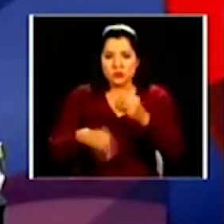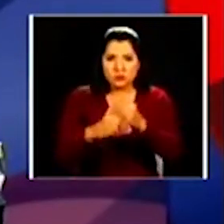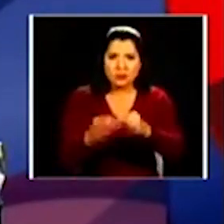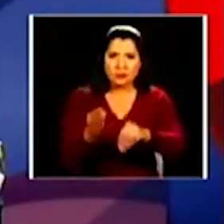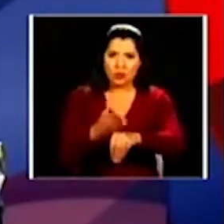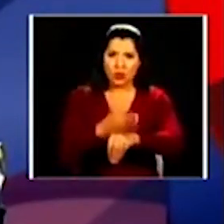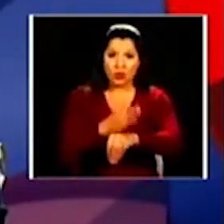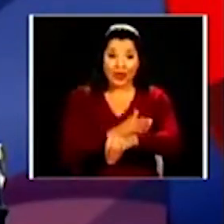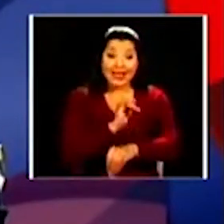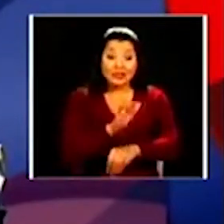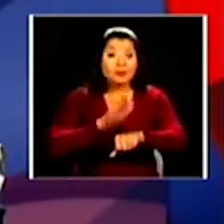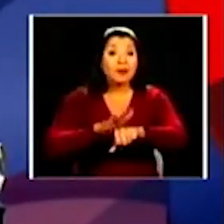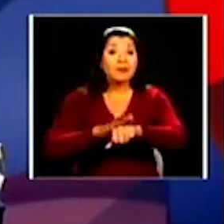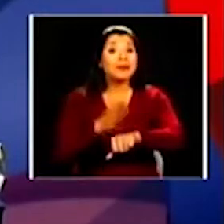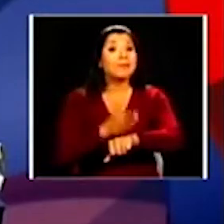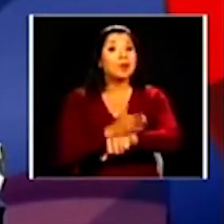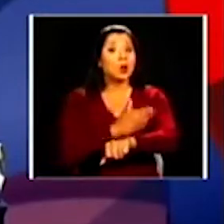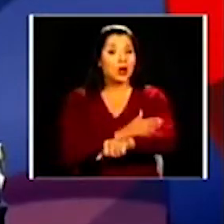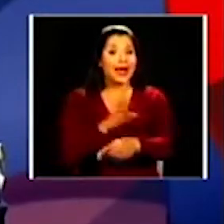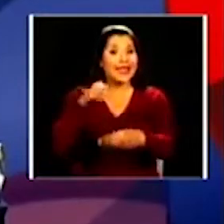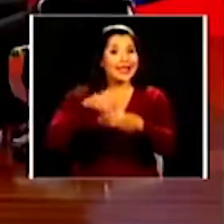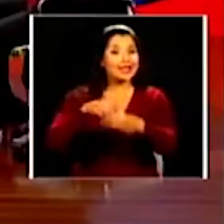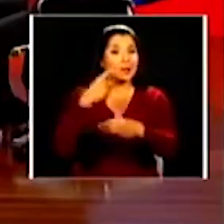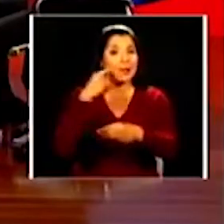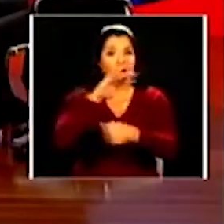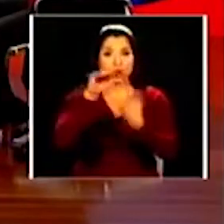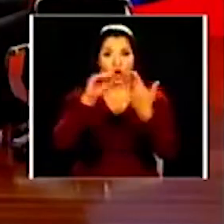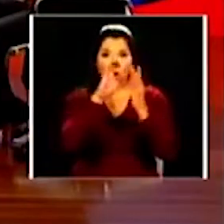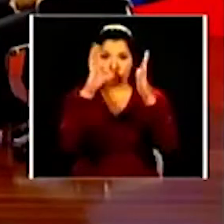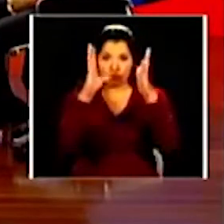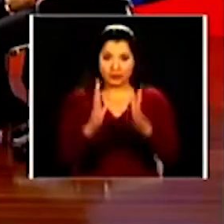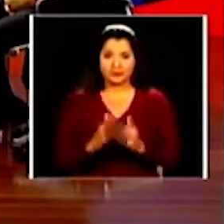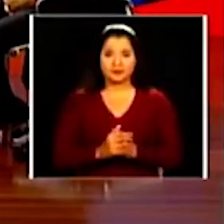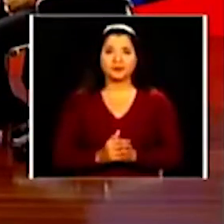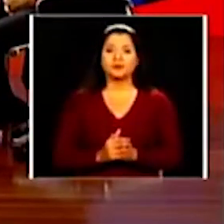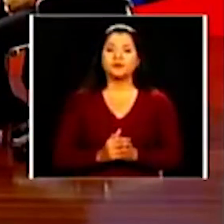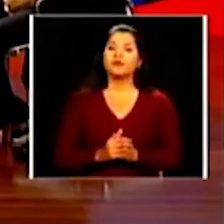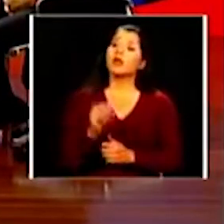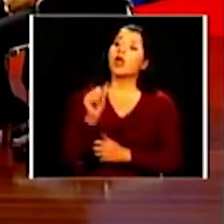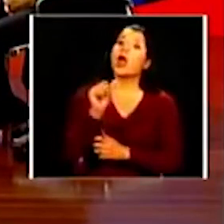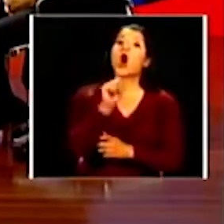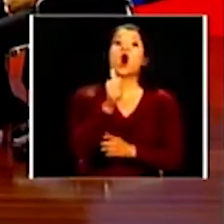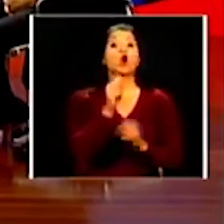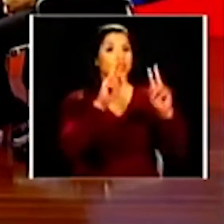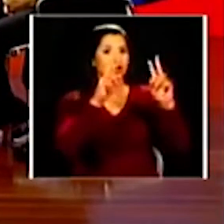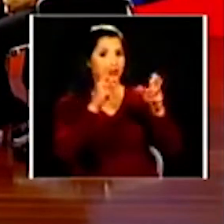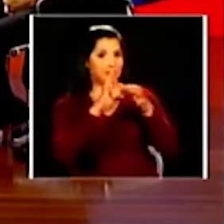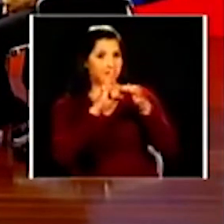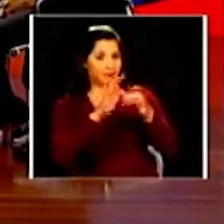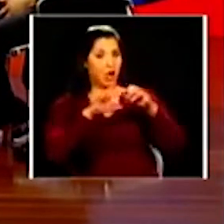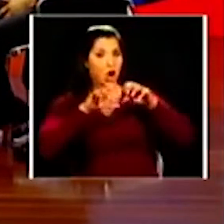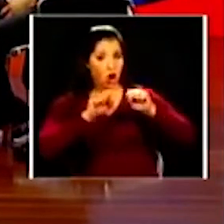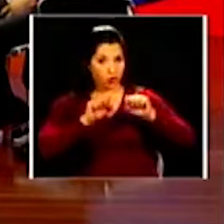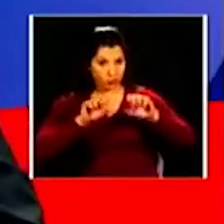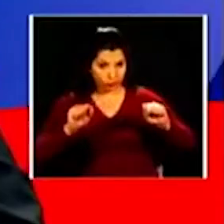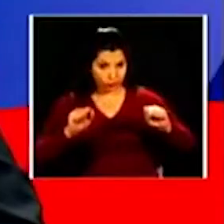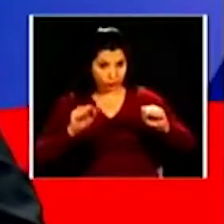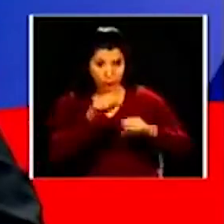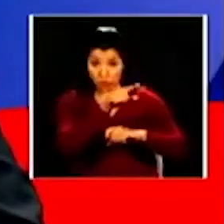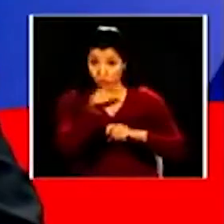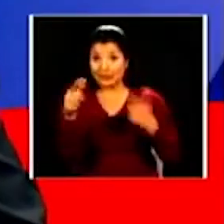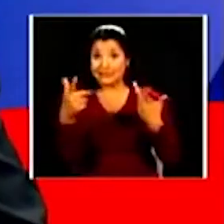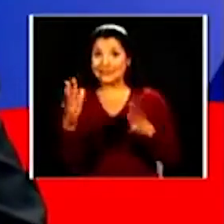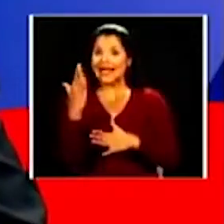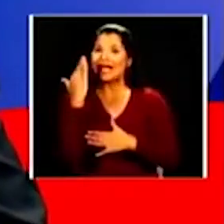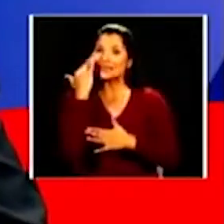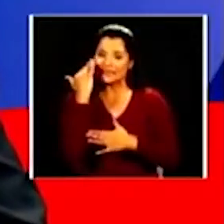de todos los costarricenses. Bien, entramos en el siguiente tema, es el de la corrupción. Como ustedes saben, es un tema